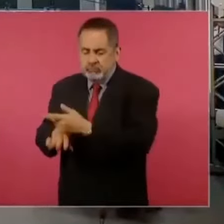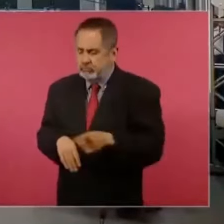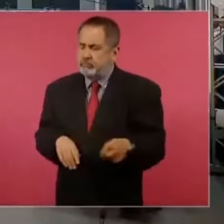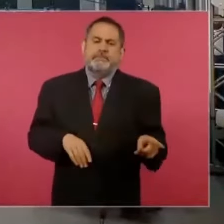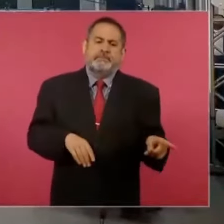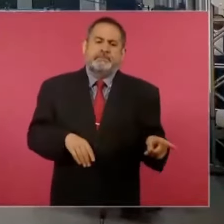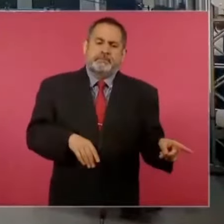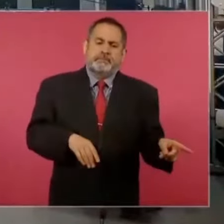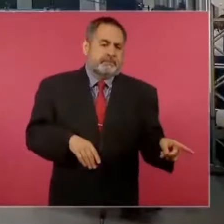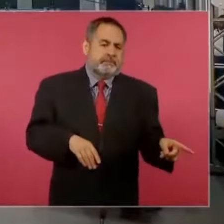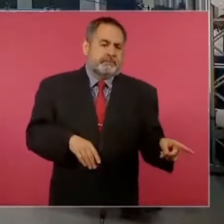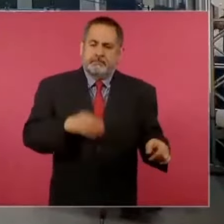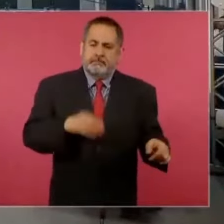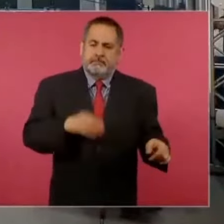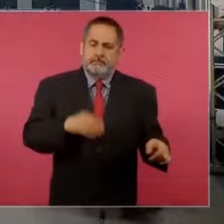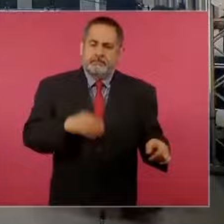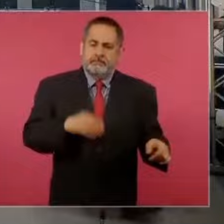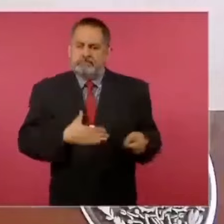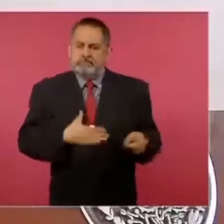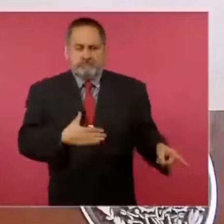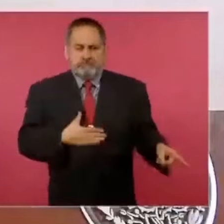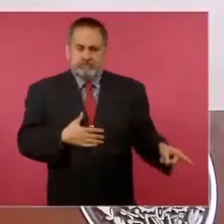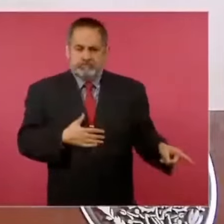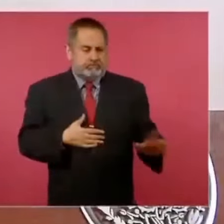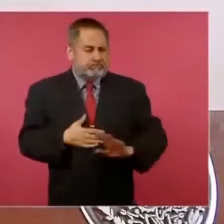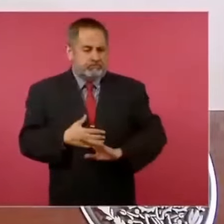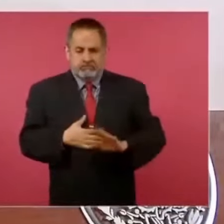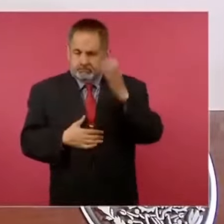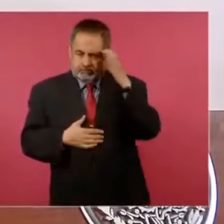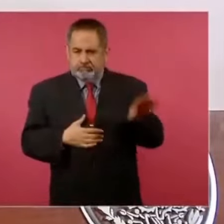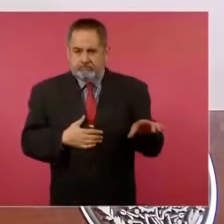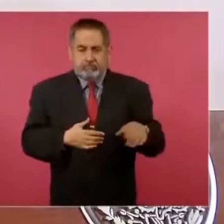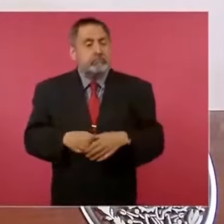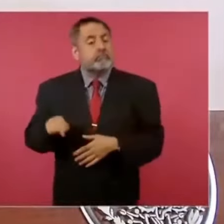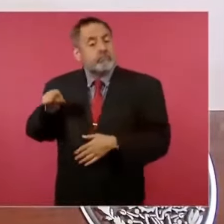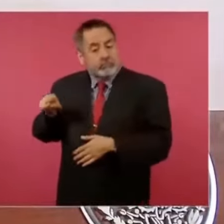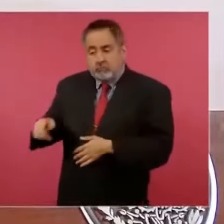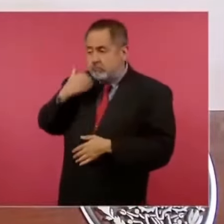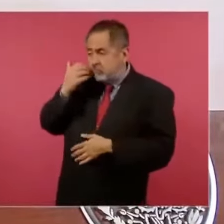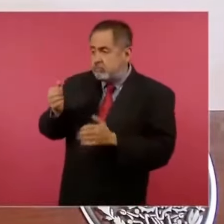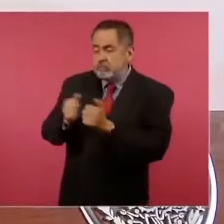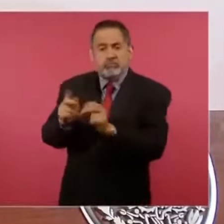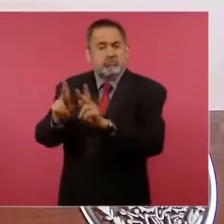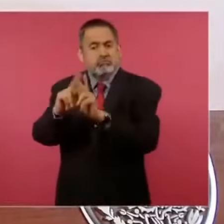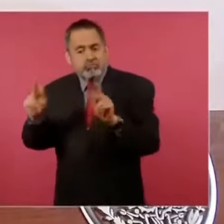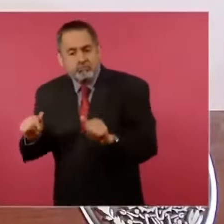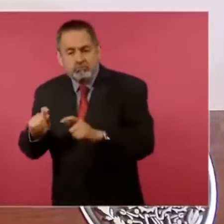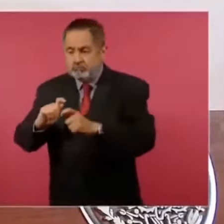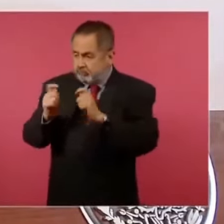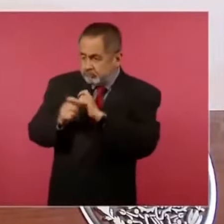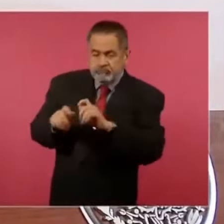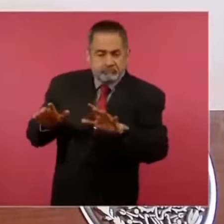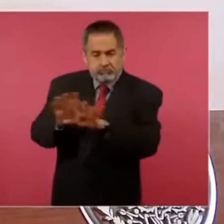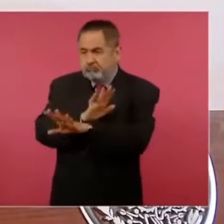porque buscaba la transformación de manera pacífica. Él